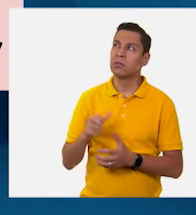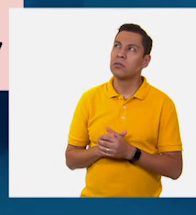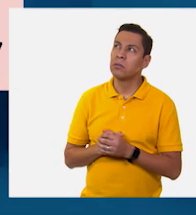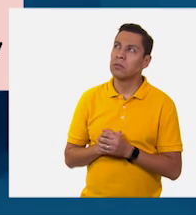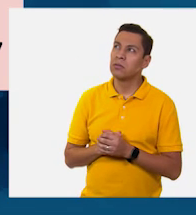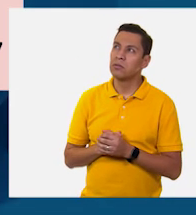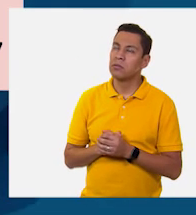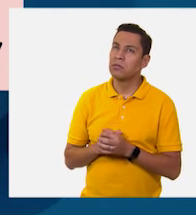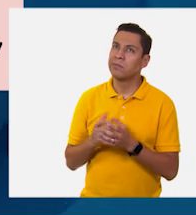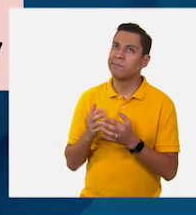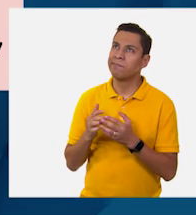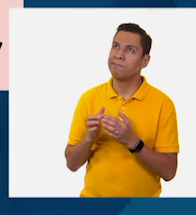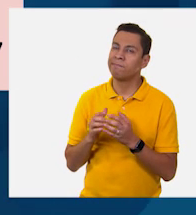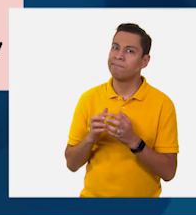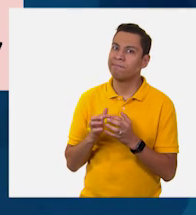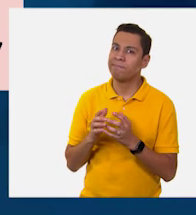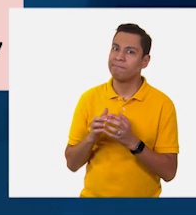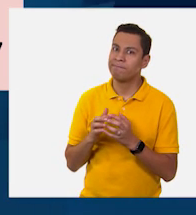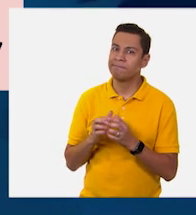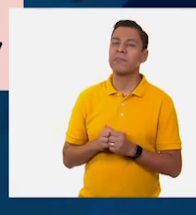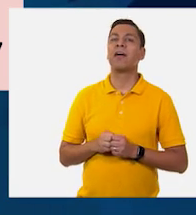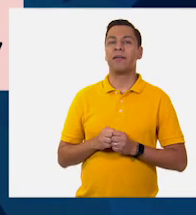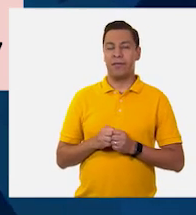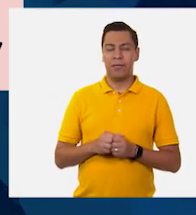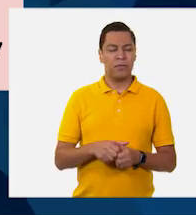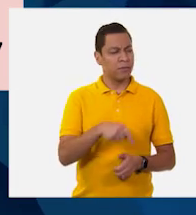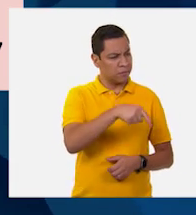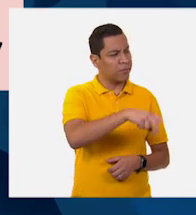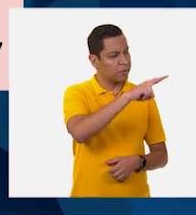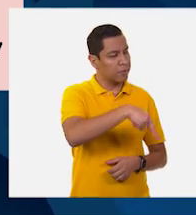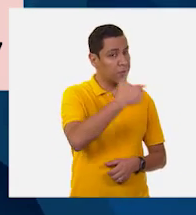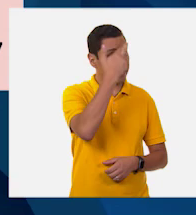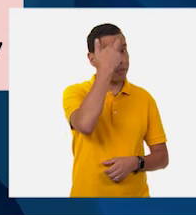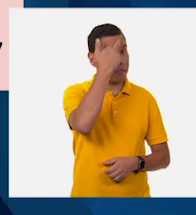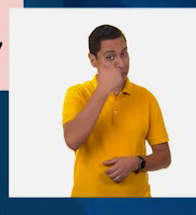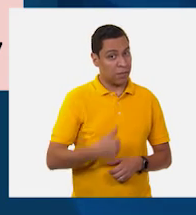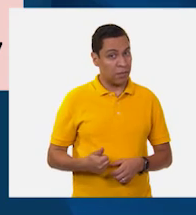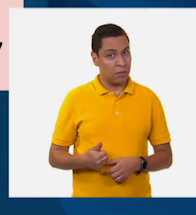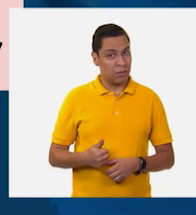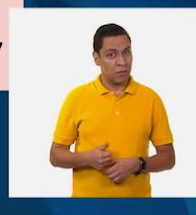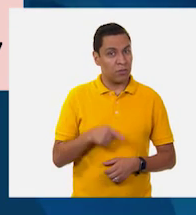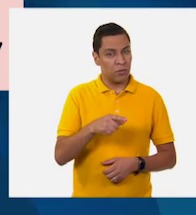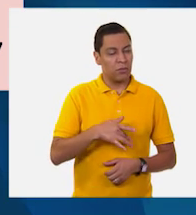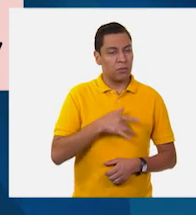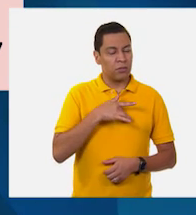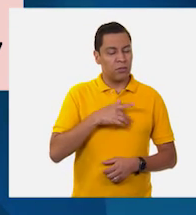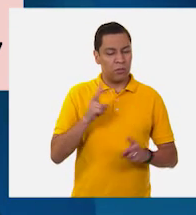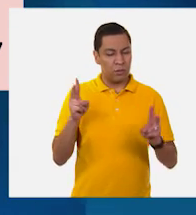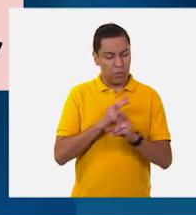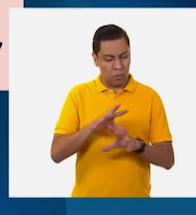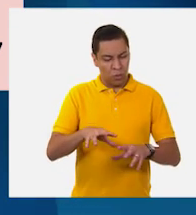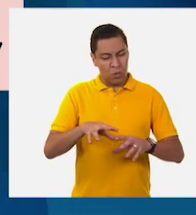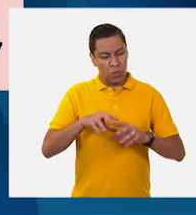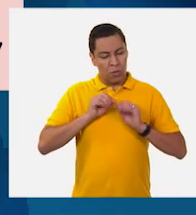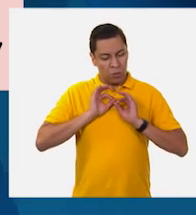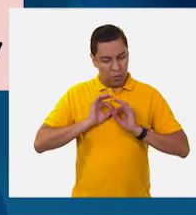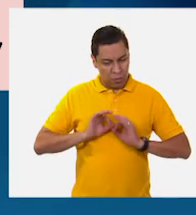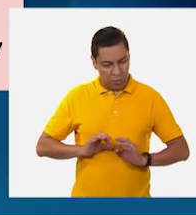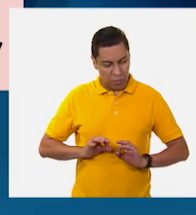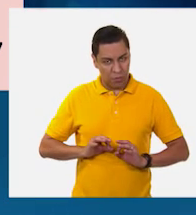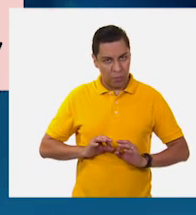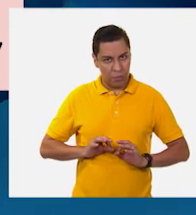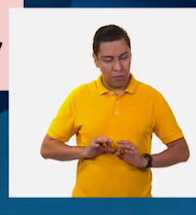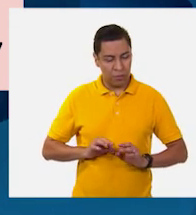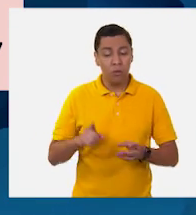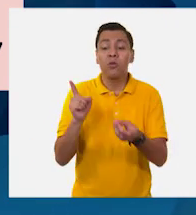¡Ay, Ton! Tienes toda la razón. Sirvió mucho que te enfocaras y respiraras, ¿eh? Y entonces,